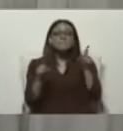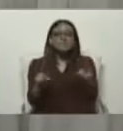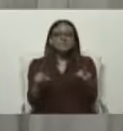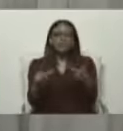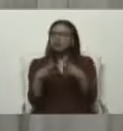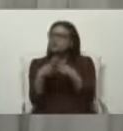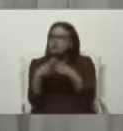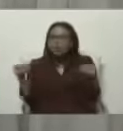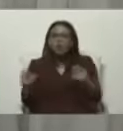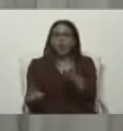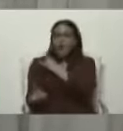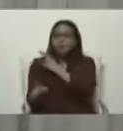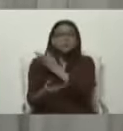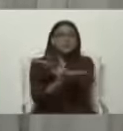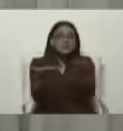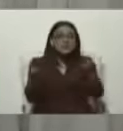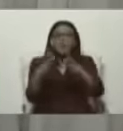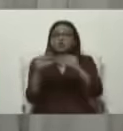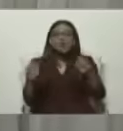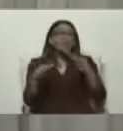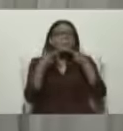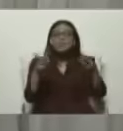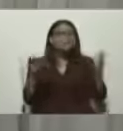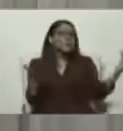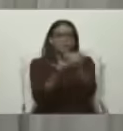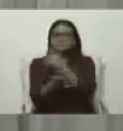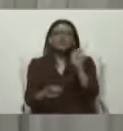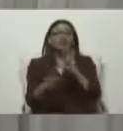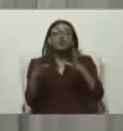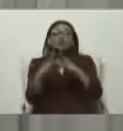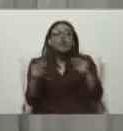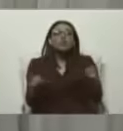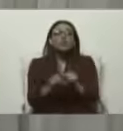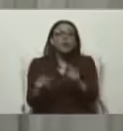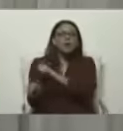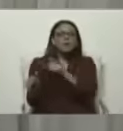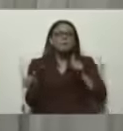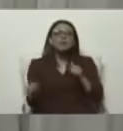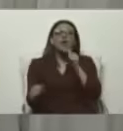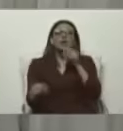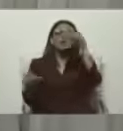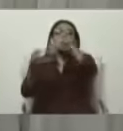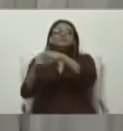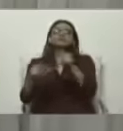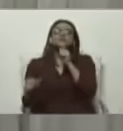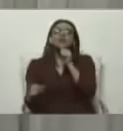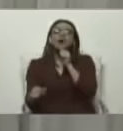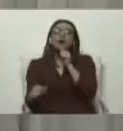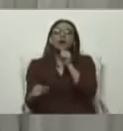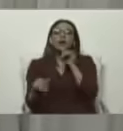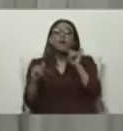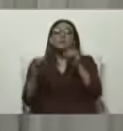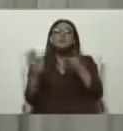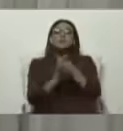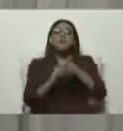todas las universidades a ser privadas, todas las venden. ¿Y quiénes van a estar ahí en esas juntas directivas de las nuevas universidades